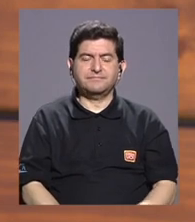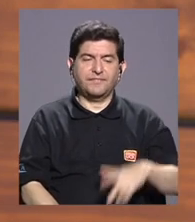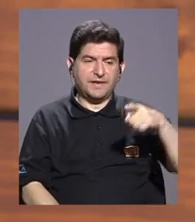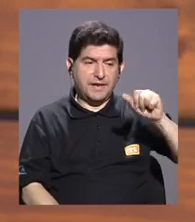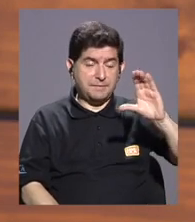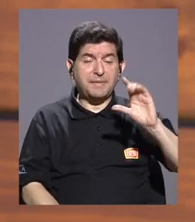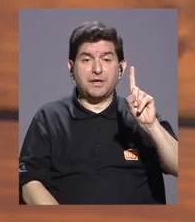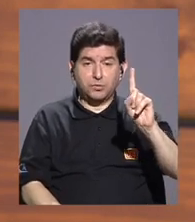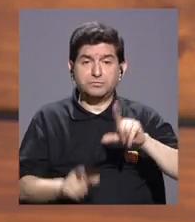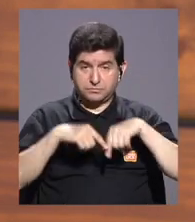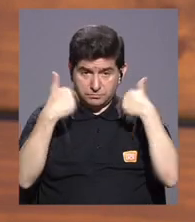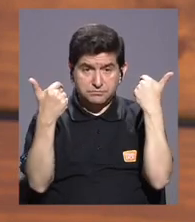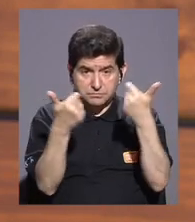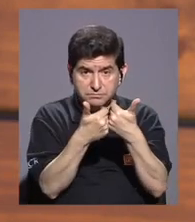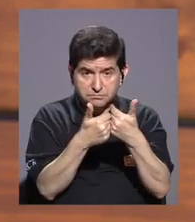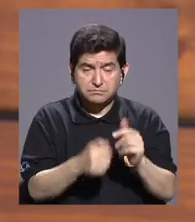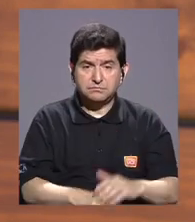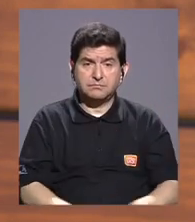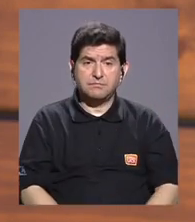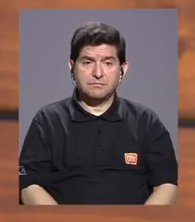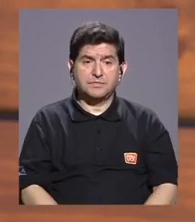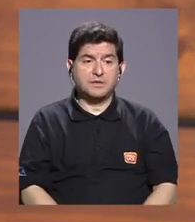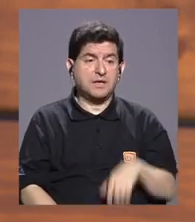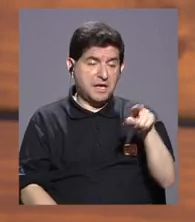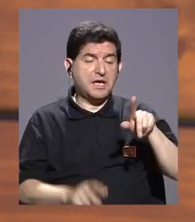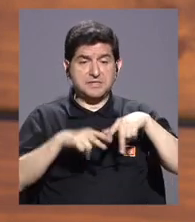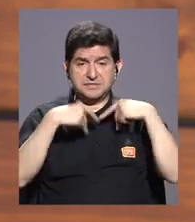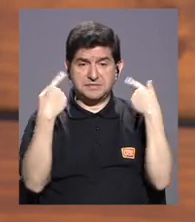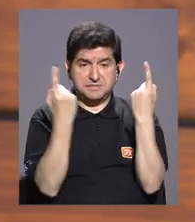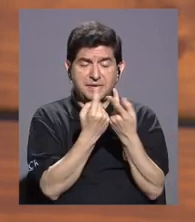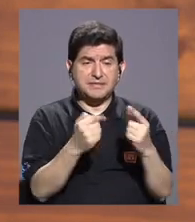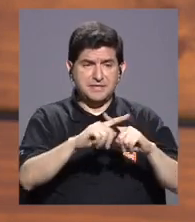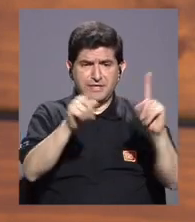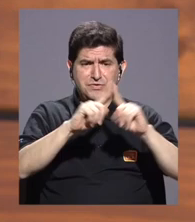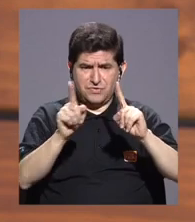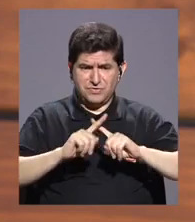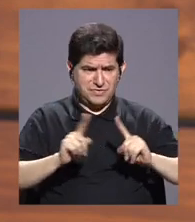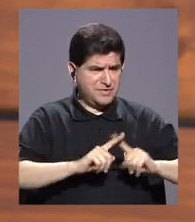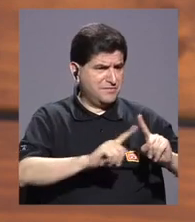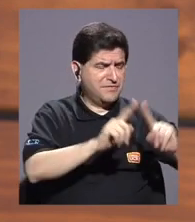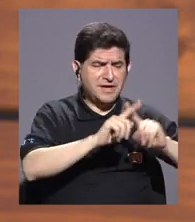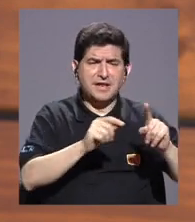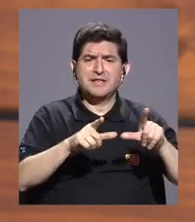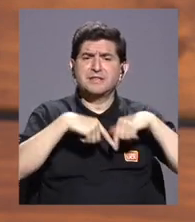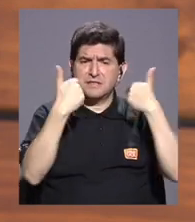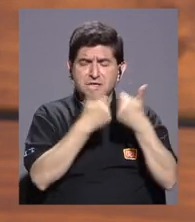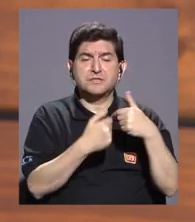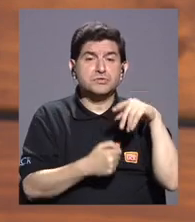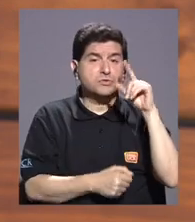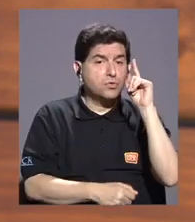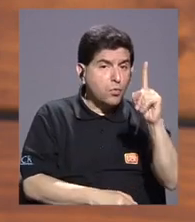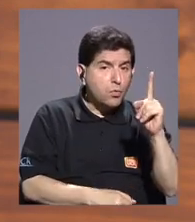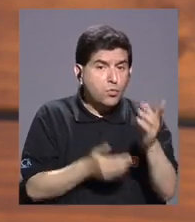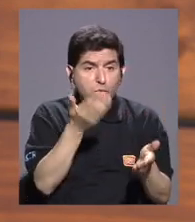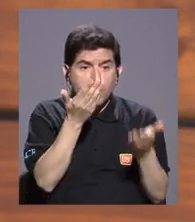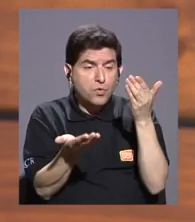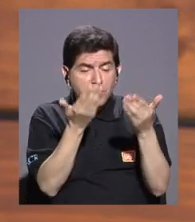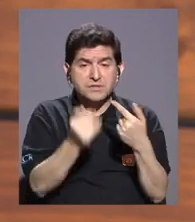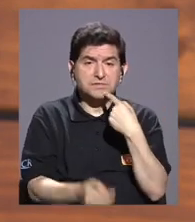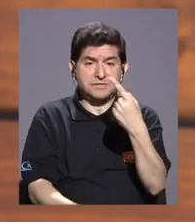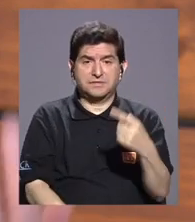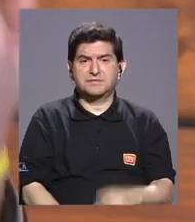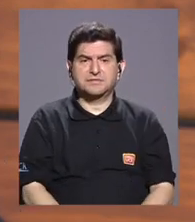en el PAC hay un sector, pues el PAC es un partido también que tiene sectores muy diversos, y en el PAC hay un sector que